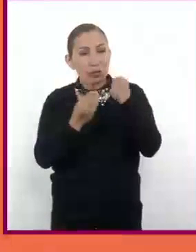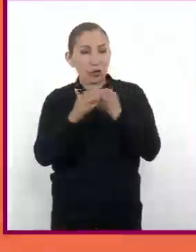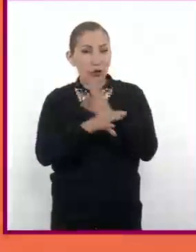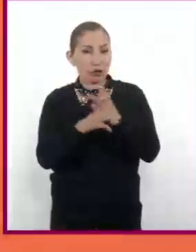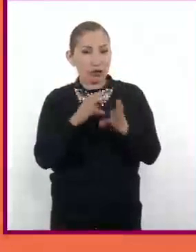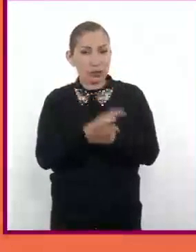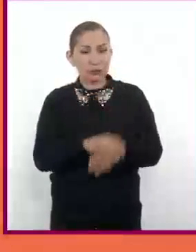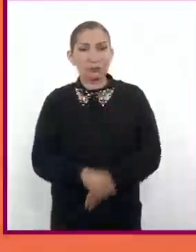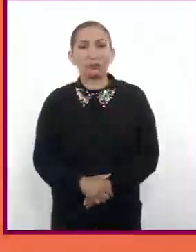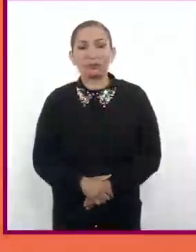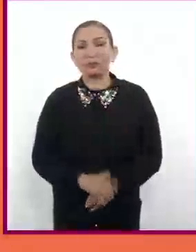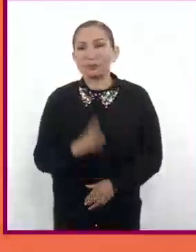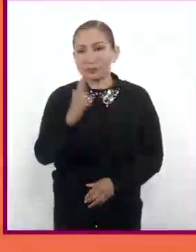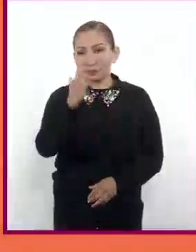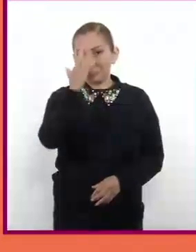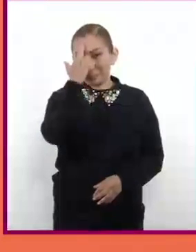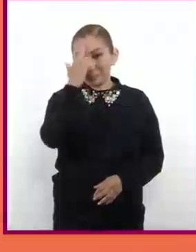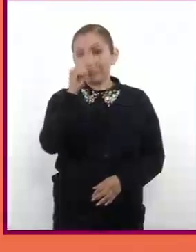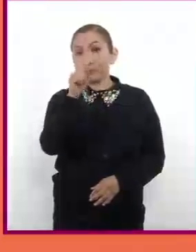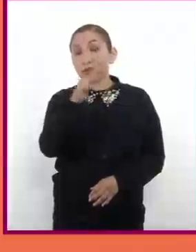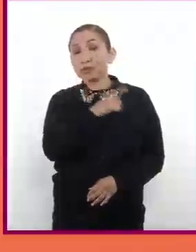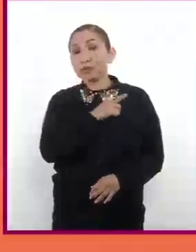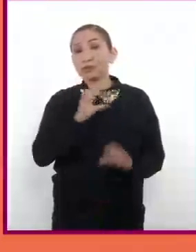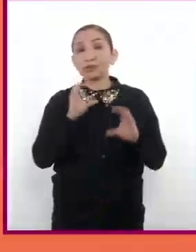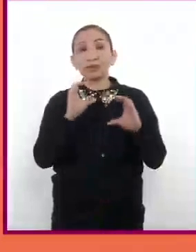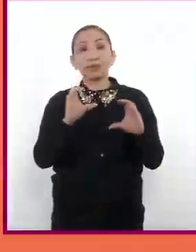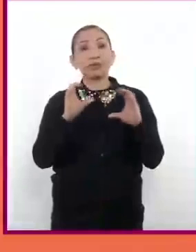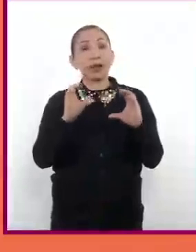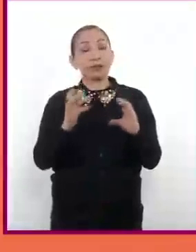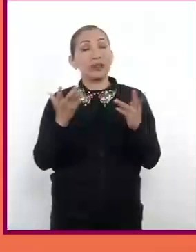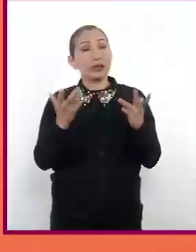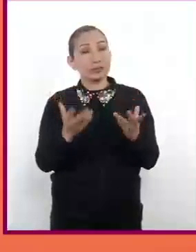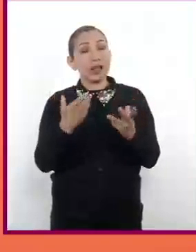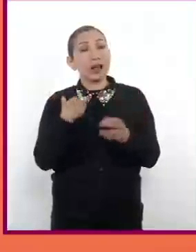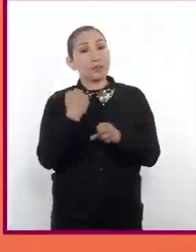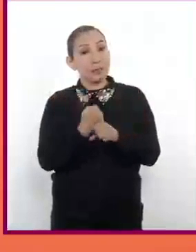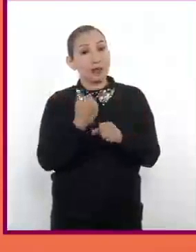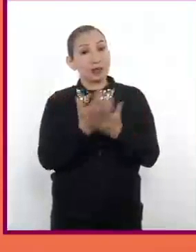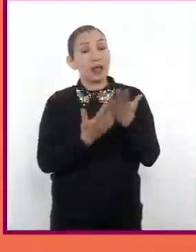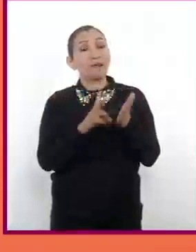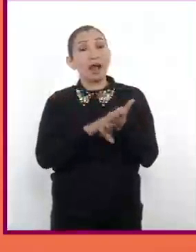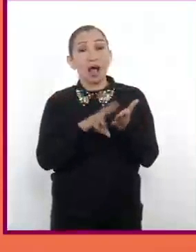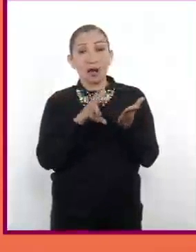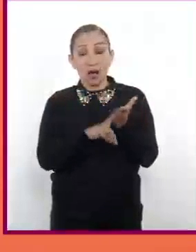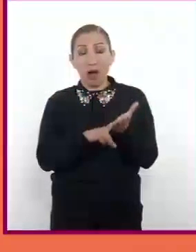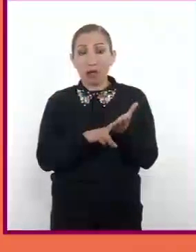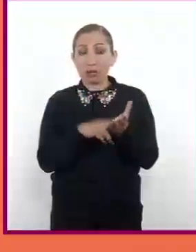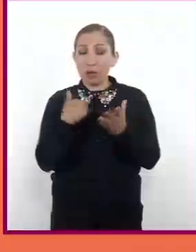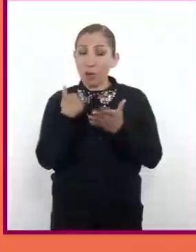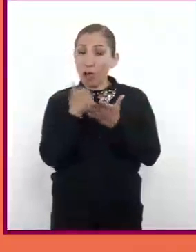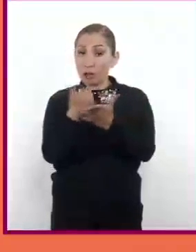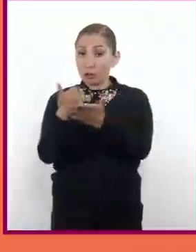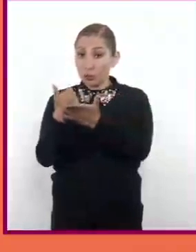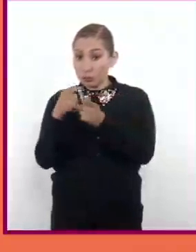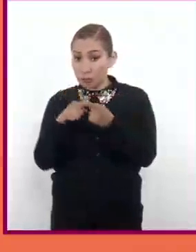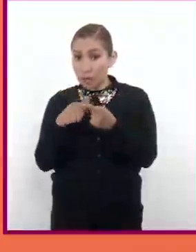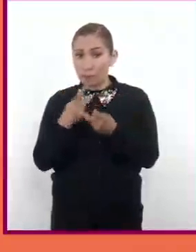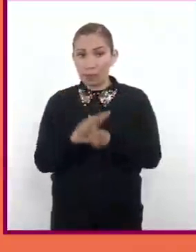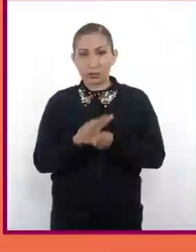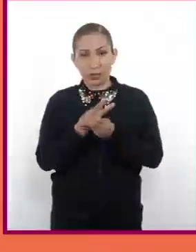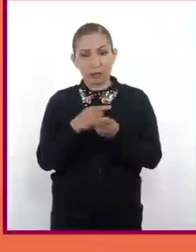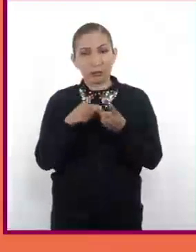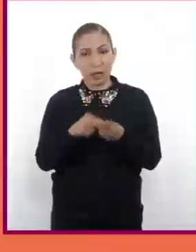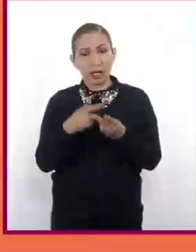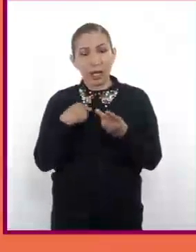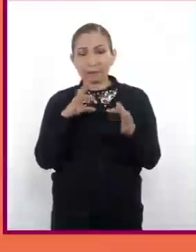conocimientos. Recuerden que debemos cuidarnos y llevar a la práctica valores como la solidaridad, la paciencia